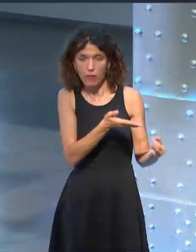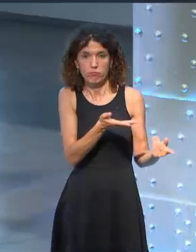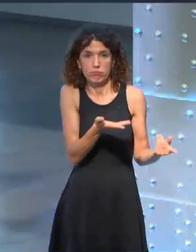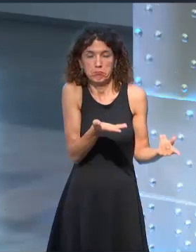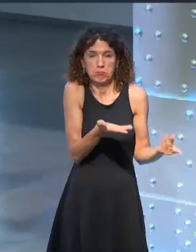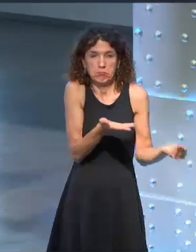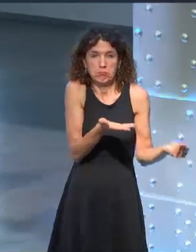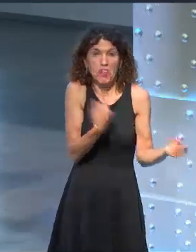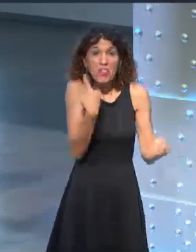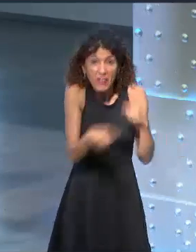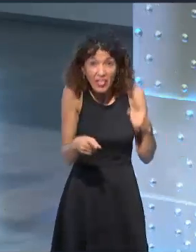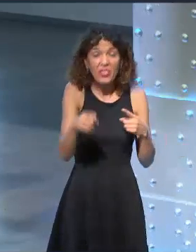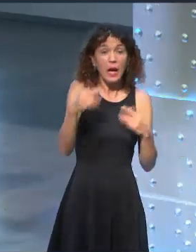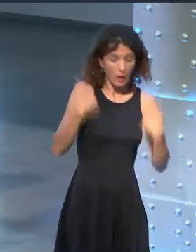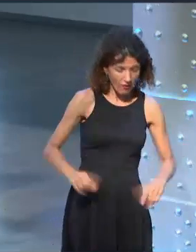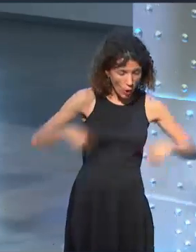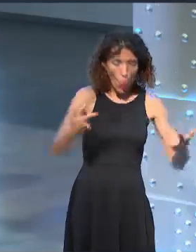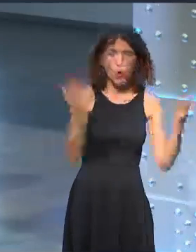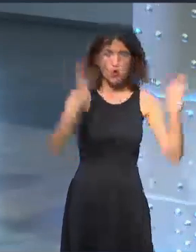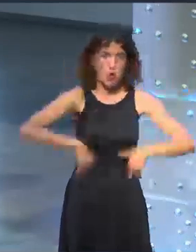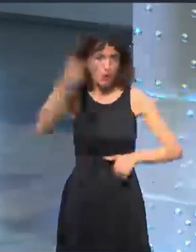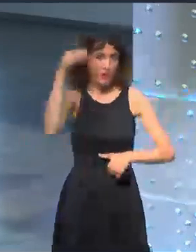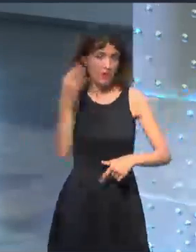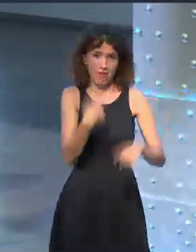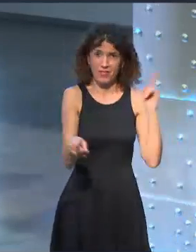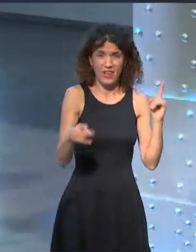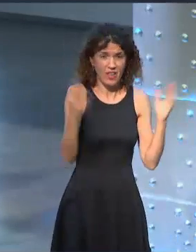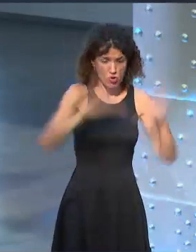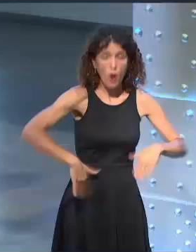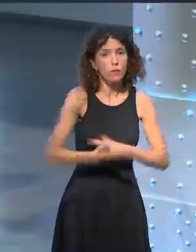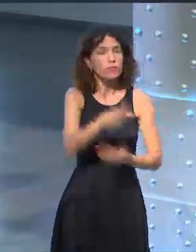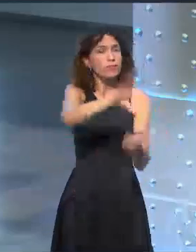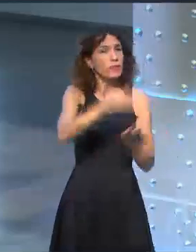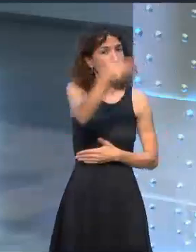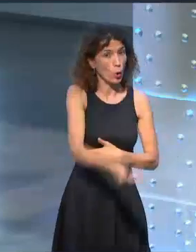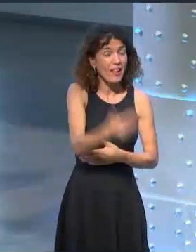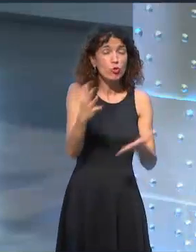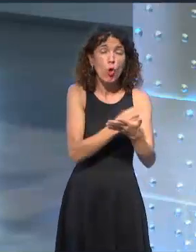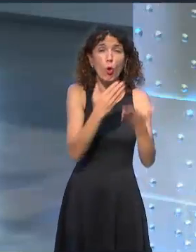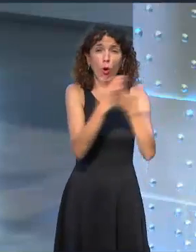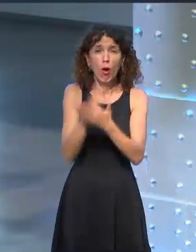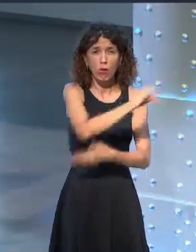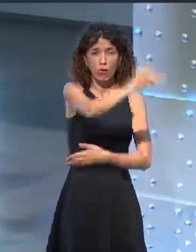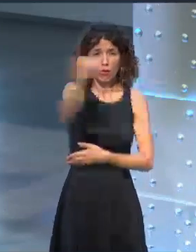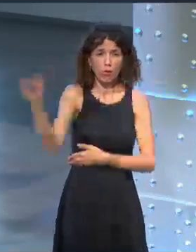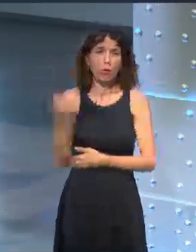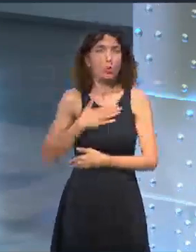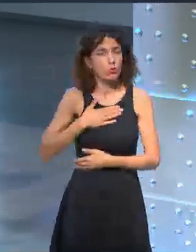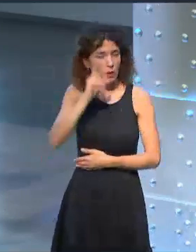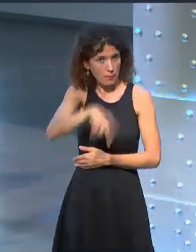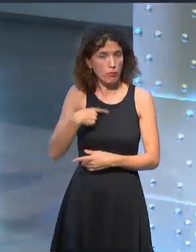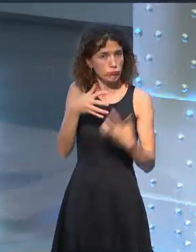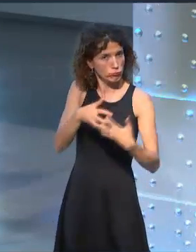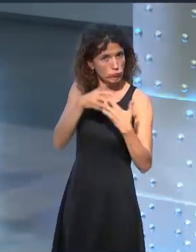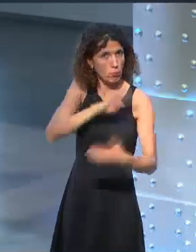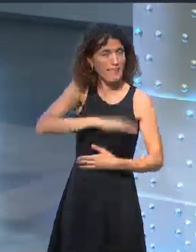tales diferencias a nivel biológico. Y para mí es muy importante tenerlo en cuenta. Todos los estudios que hay, yo también me he peleado